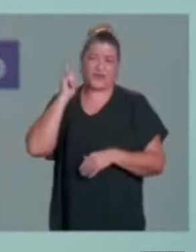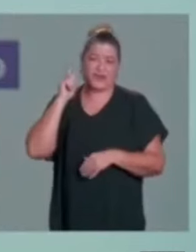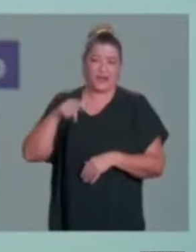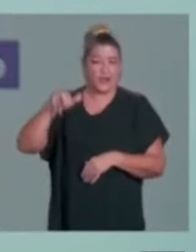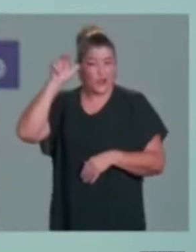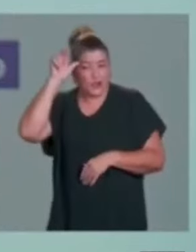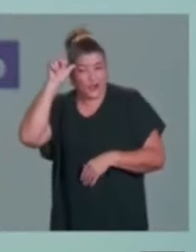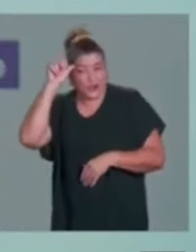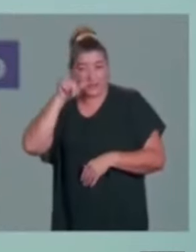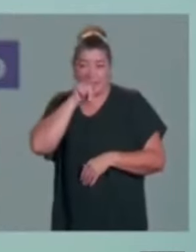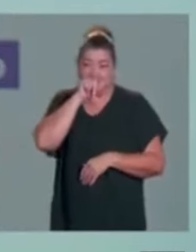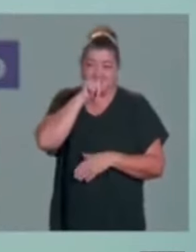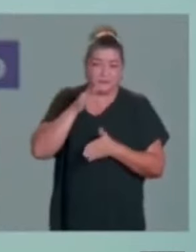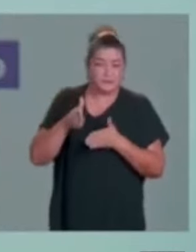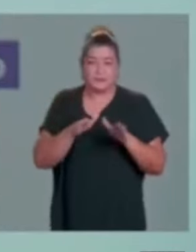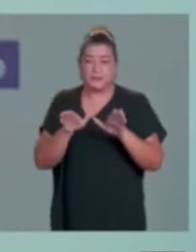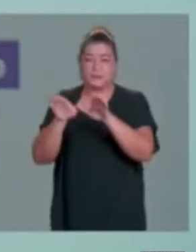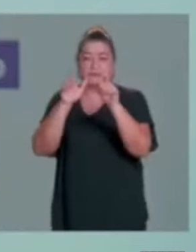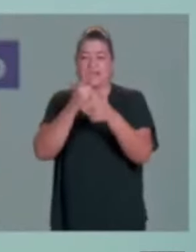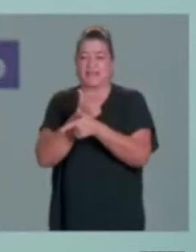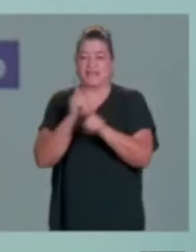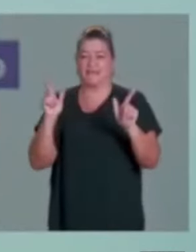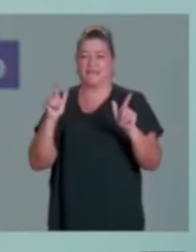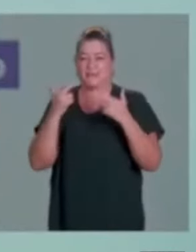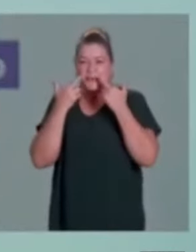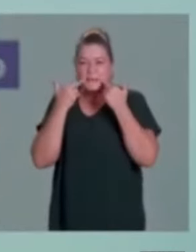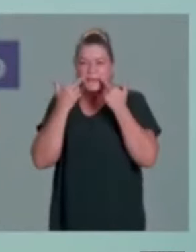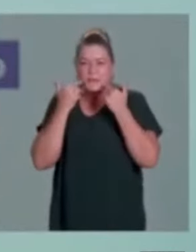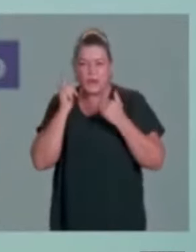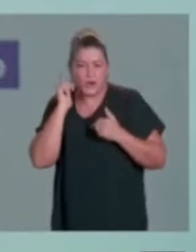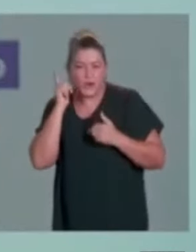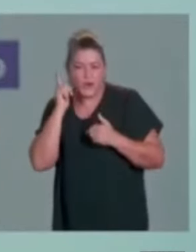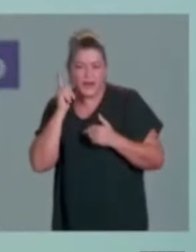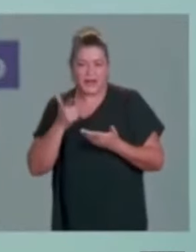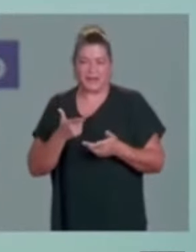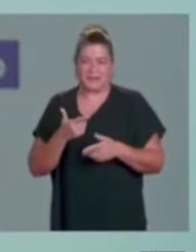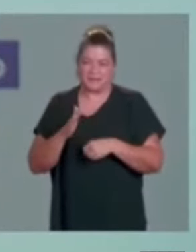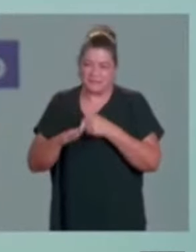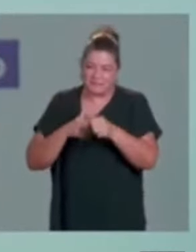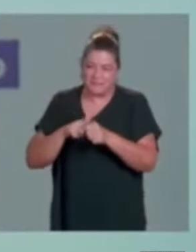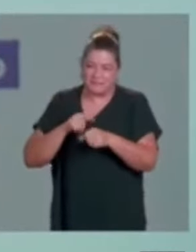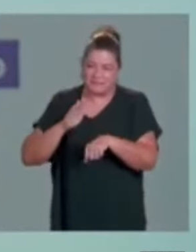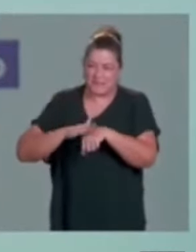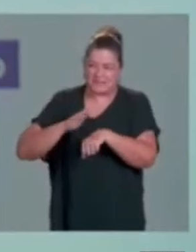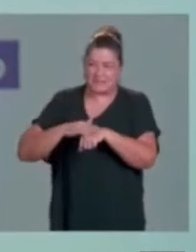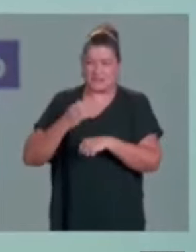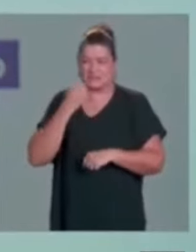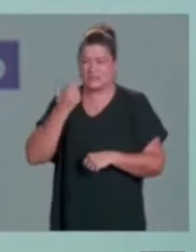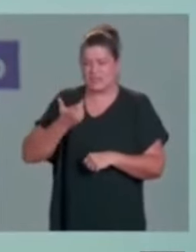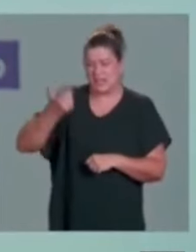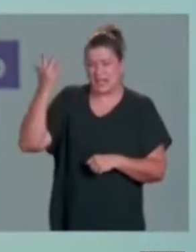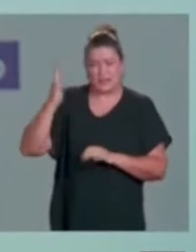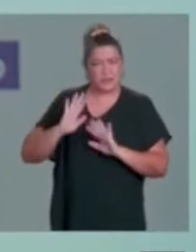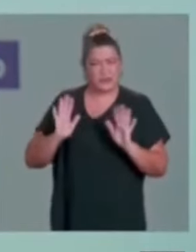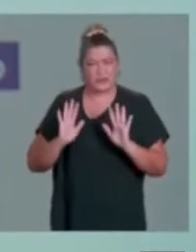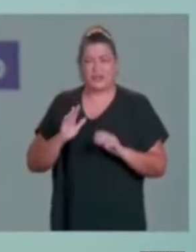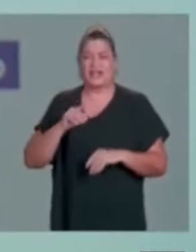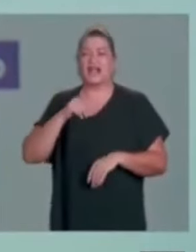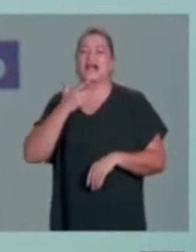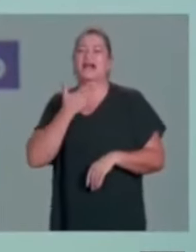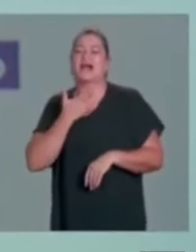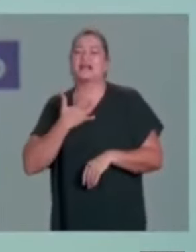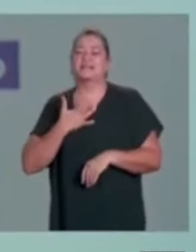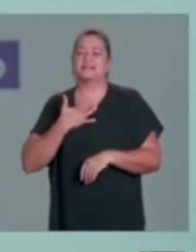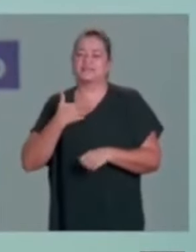libres, que en la granja hayan más bebés de los animales y que las escuelas no cuesten mucho, que ya no sean tan malas las gasolinas y